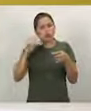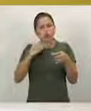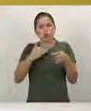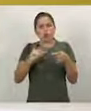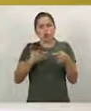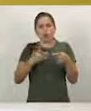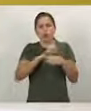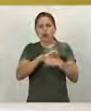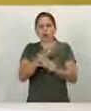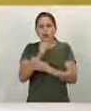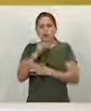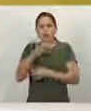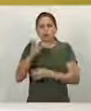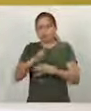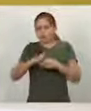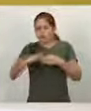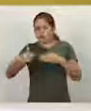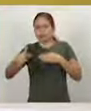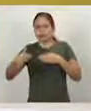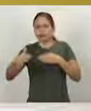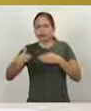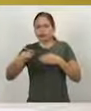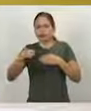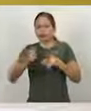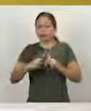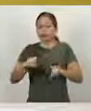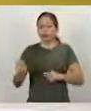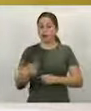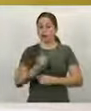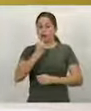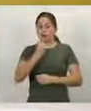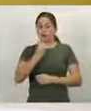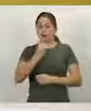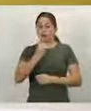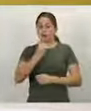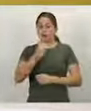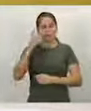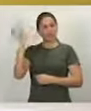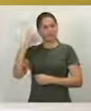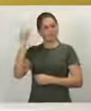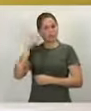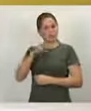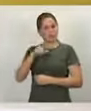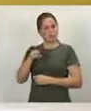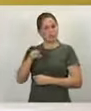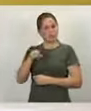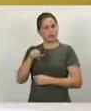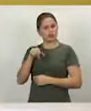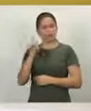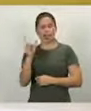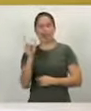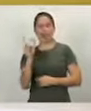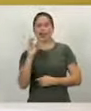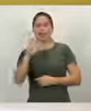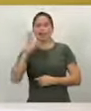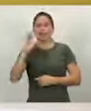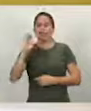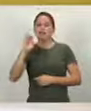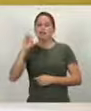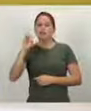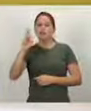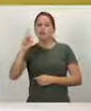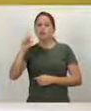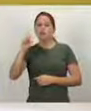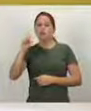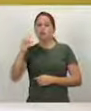prisión fecunda. Pero primeramente, ¿conocen ustedes el significado de la palabra fecunda? Les